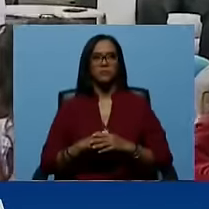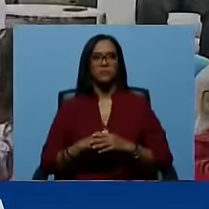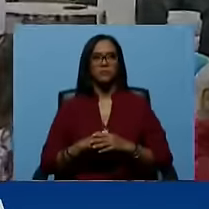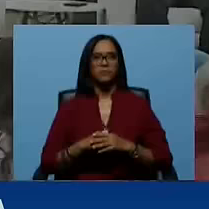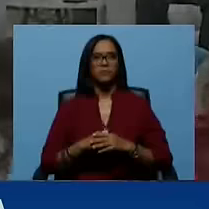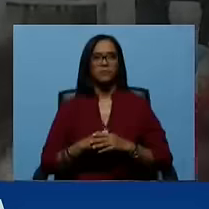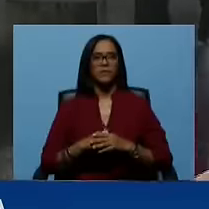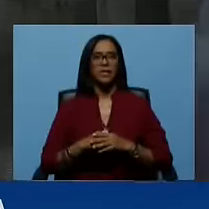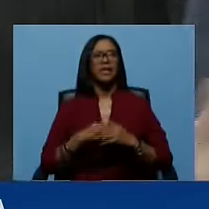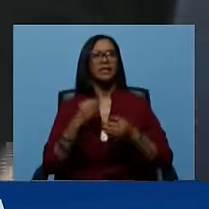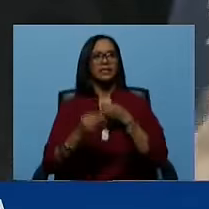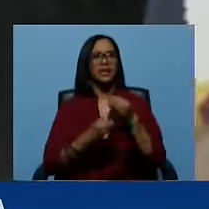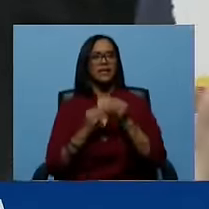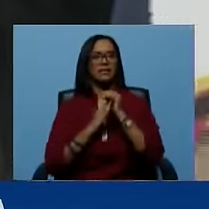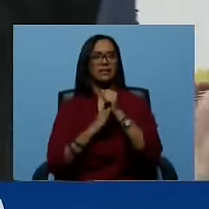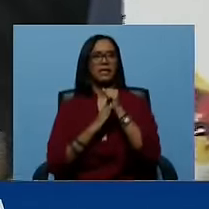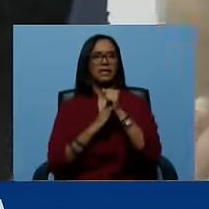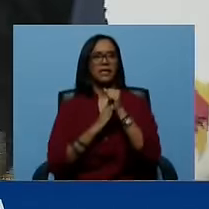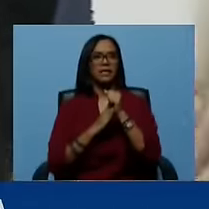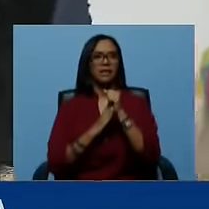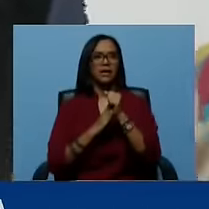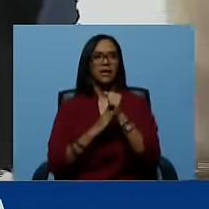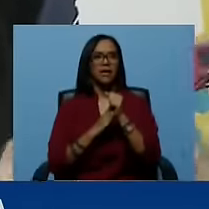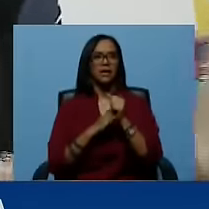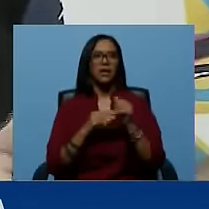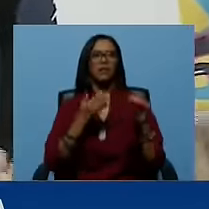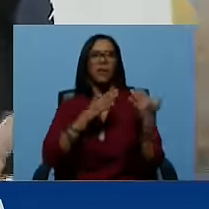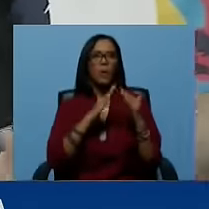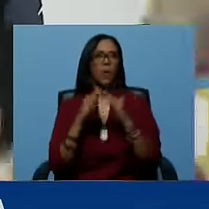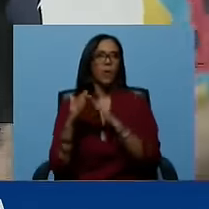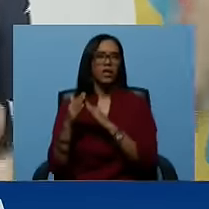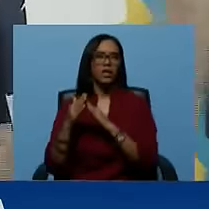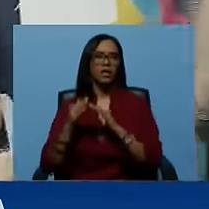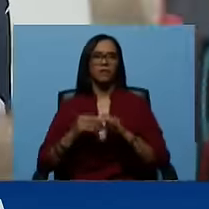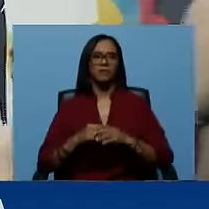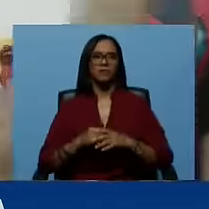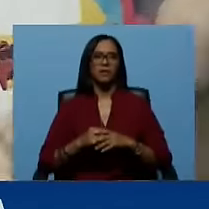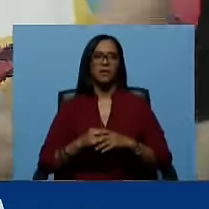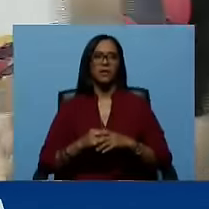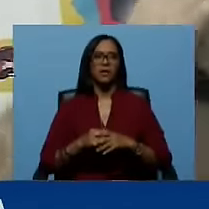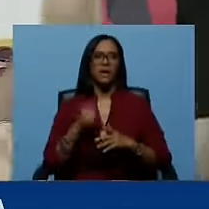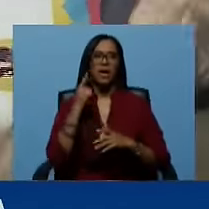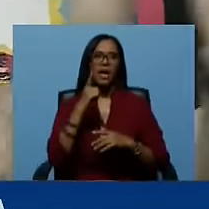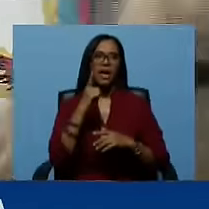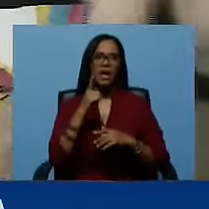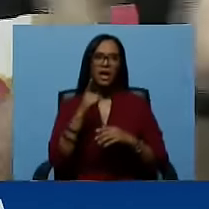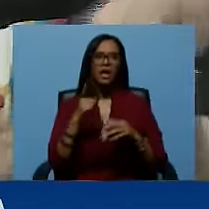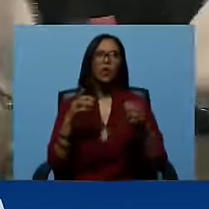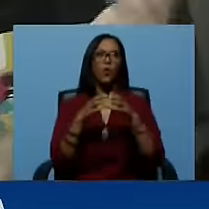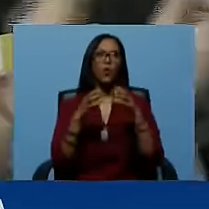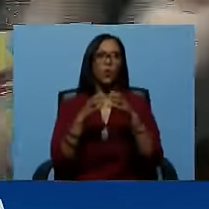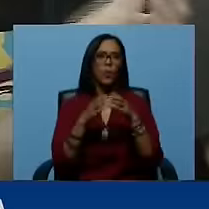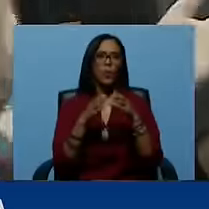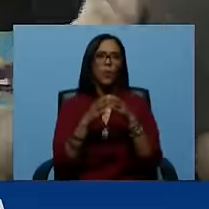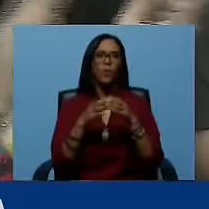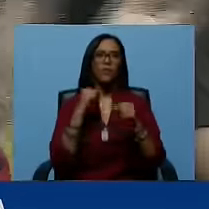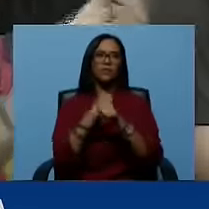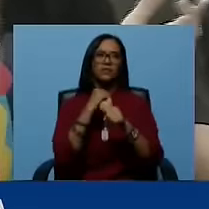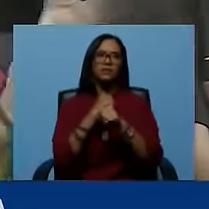que se hace líder en una comunidad, en un sindicato, en un centro de